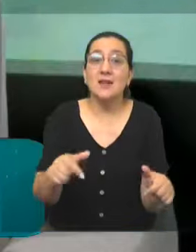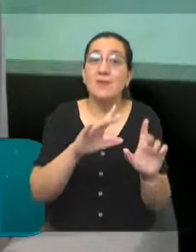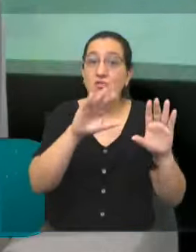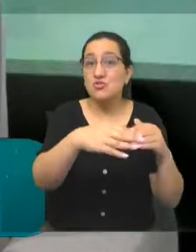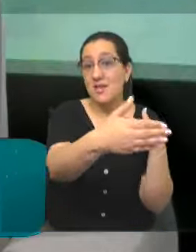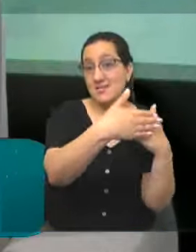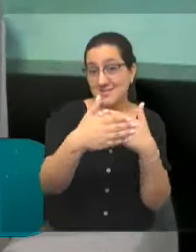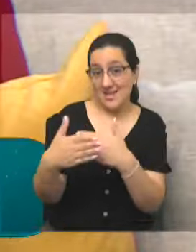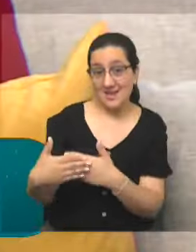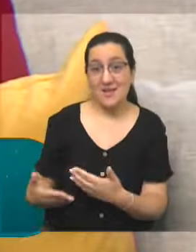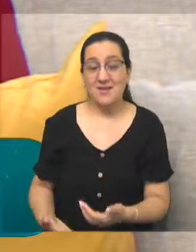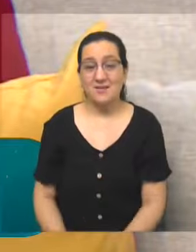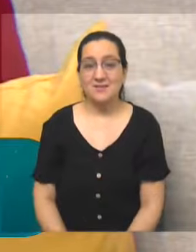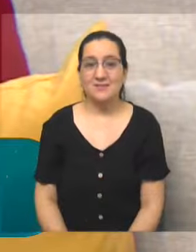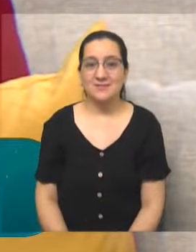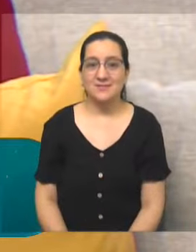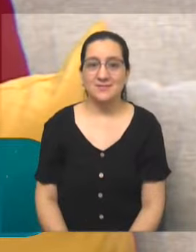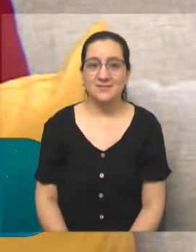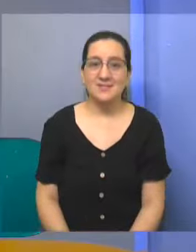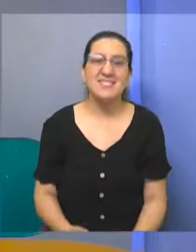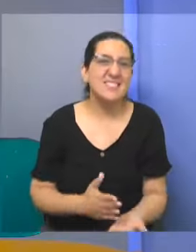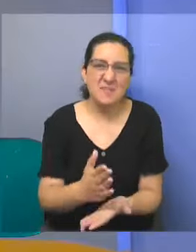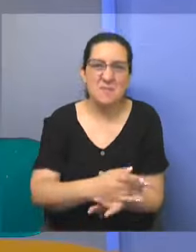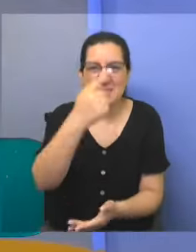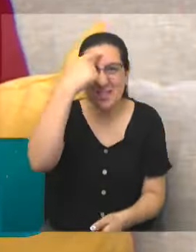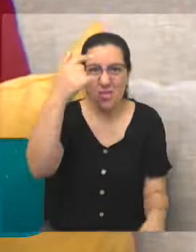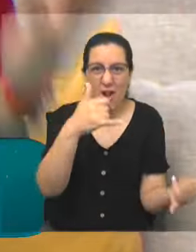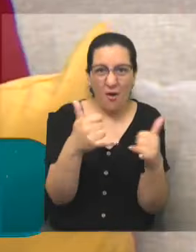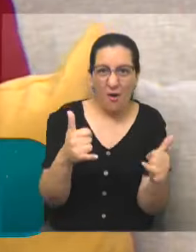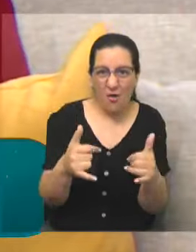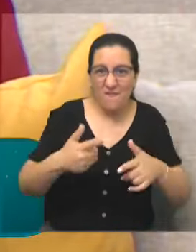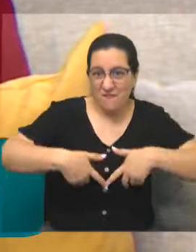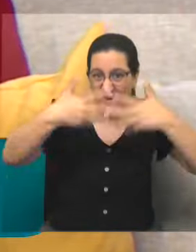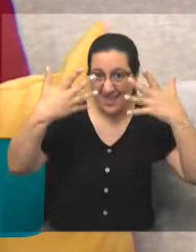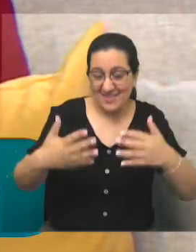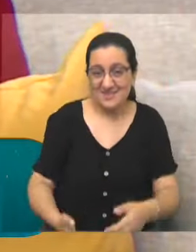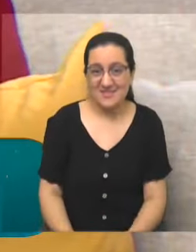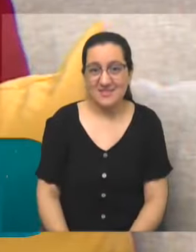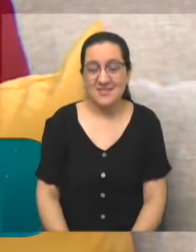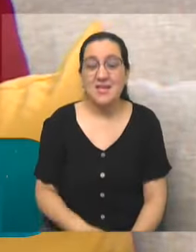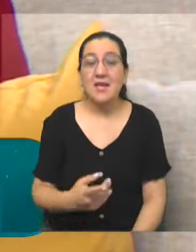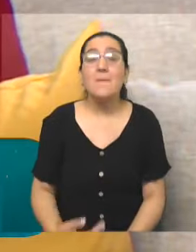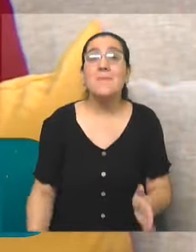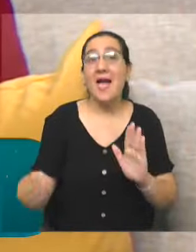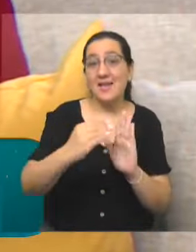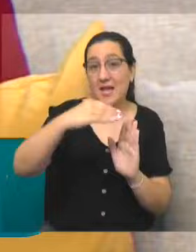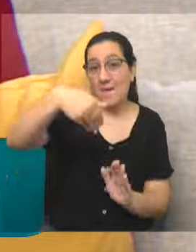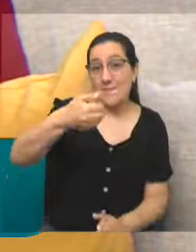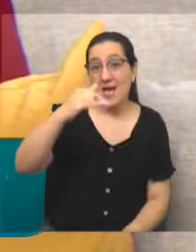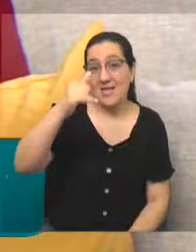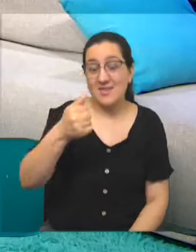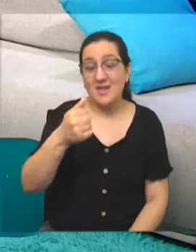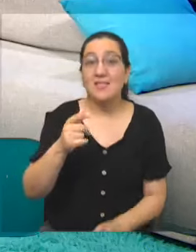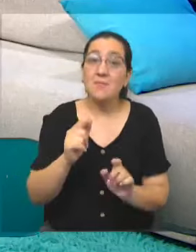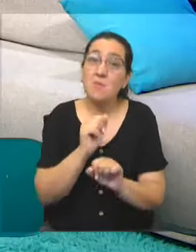por ejemplo. Aparte, siempre pensando en el jolgorio, ¿eh? Porque podríamos pensar columnas para el año que viene. Me agrega acá María, que María. También